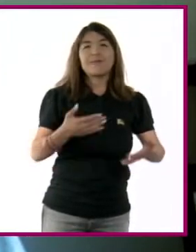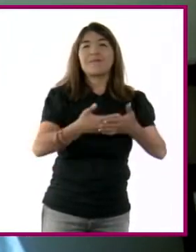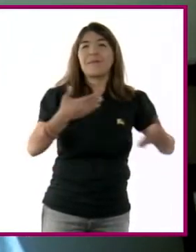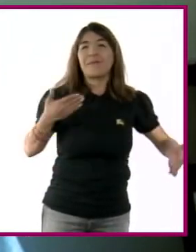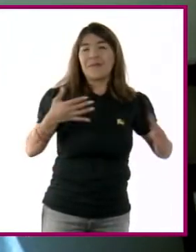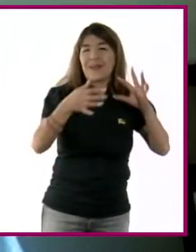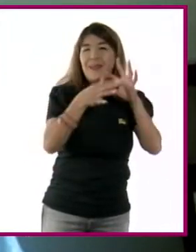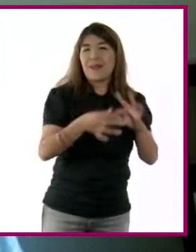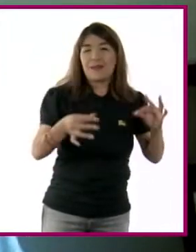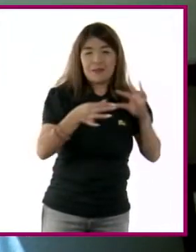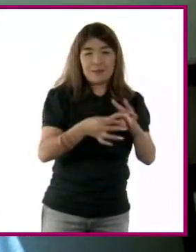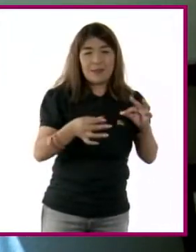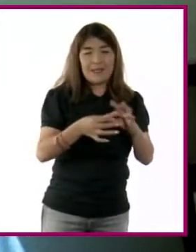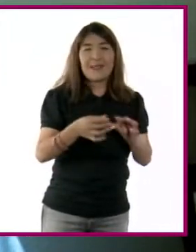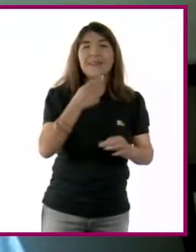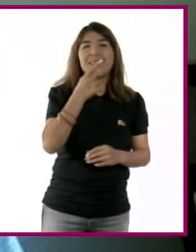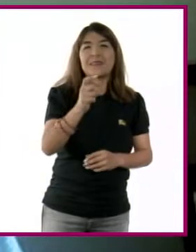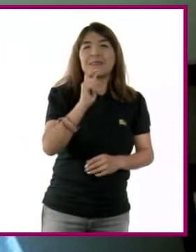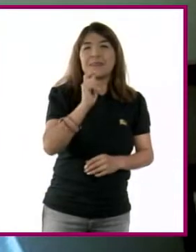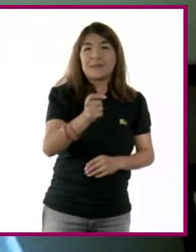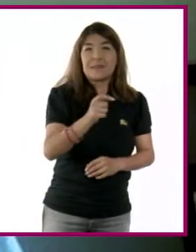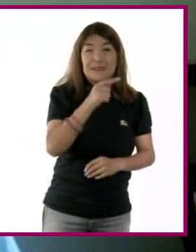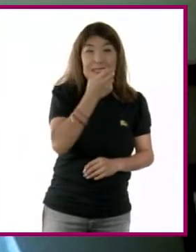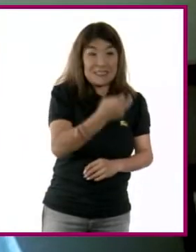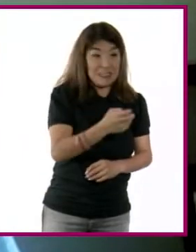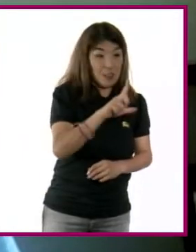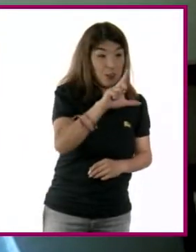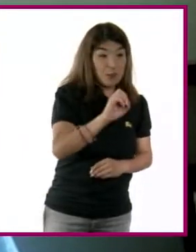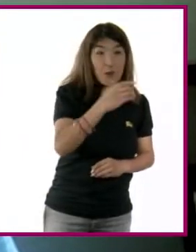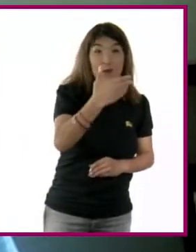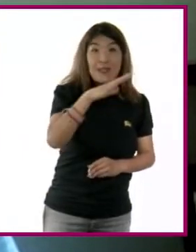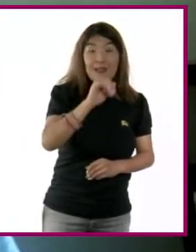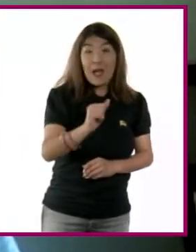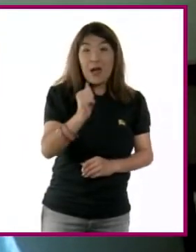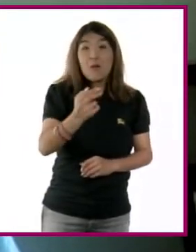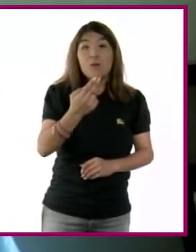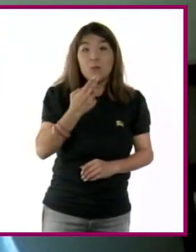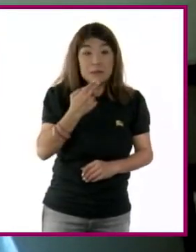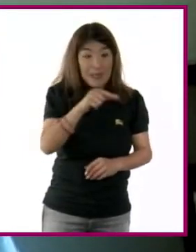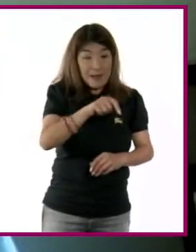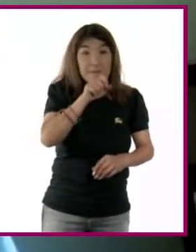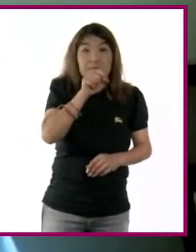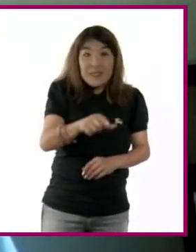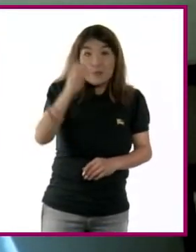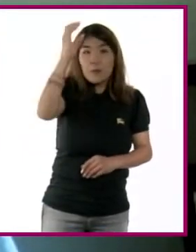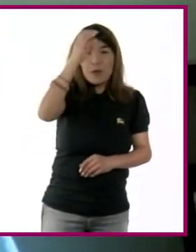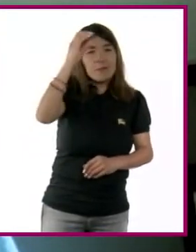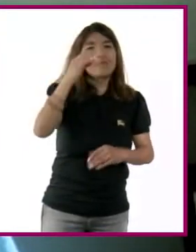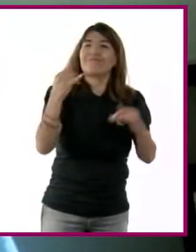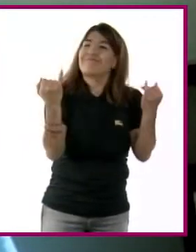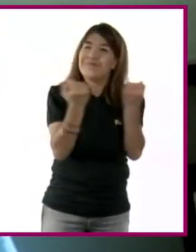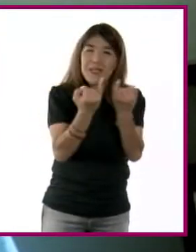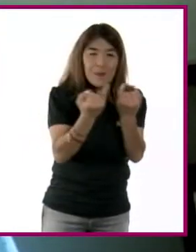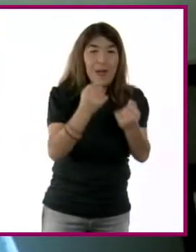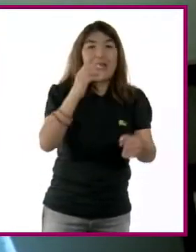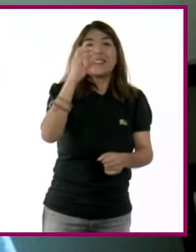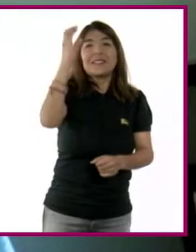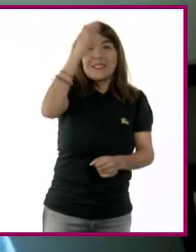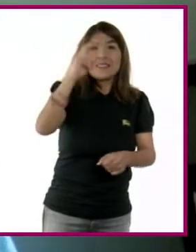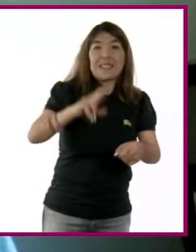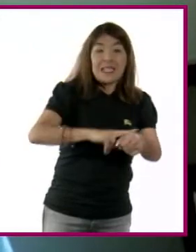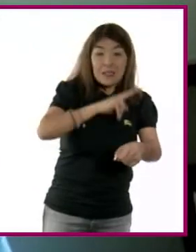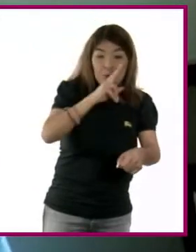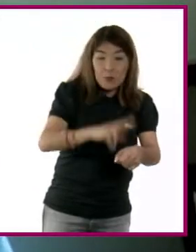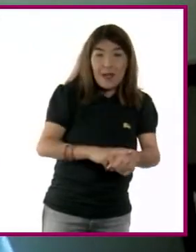cómo el uso de la lógica como ciencia genera este vínculo con las ciencias naturales o las ciencias